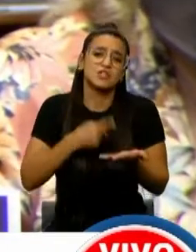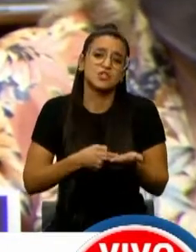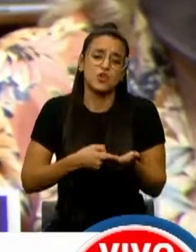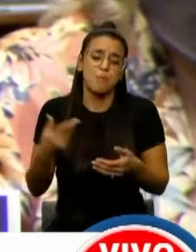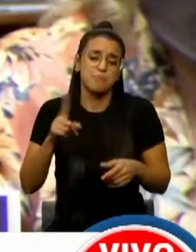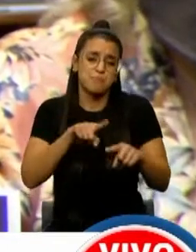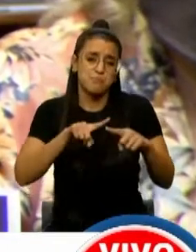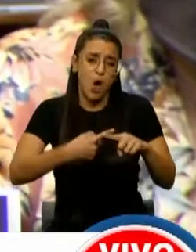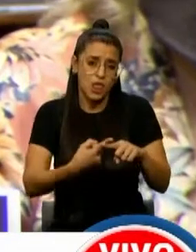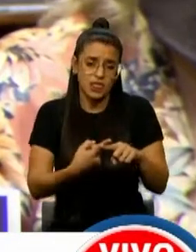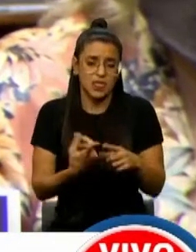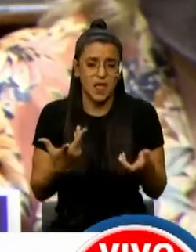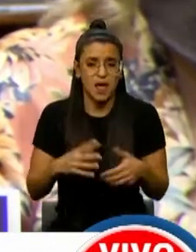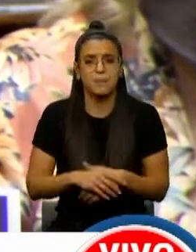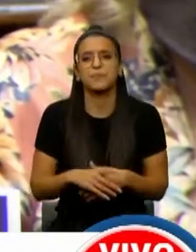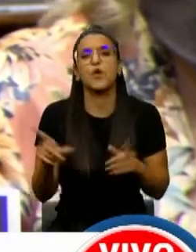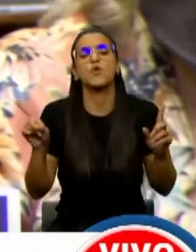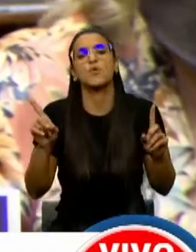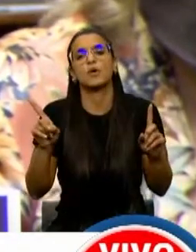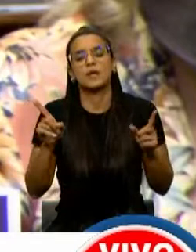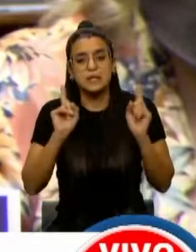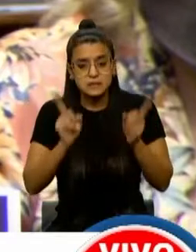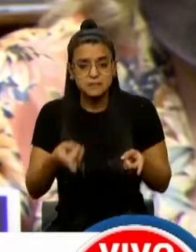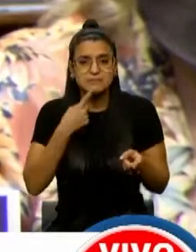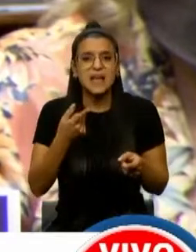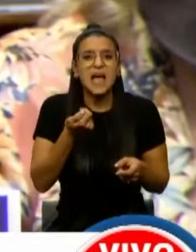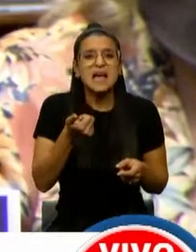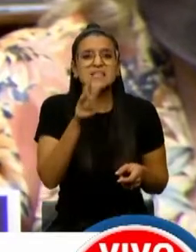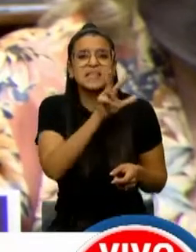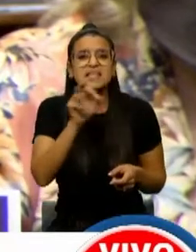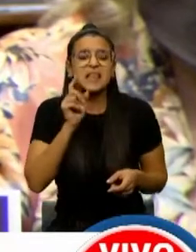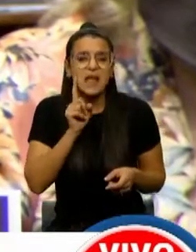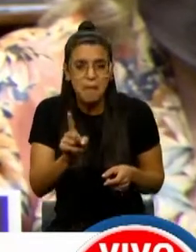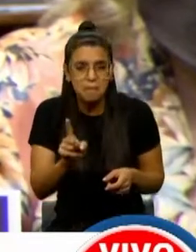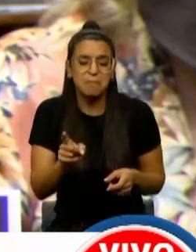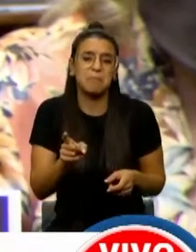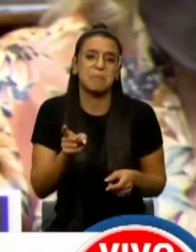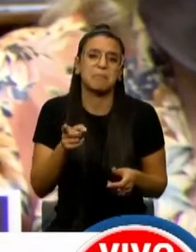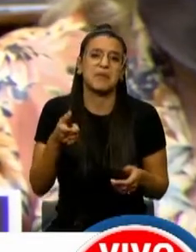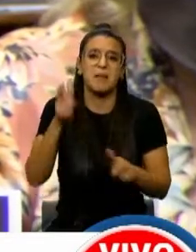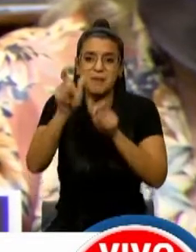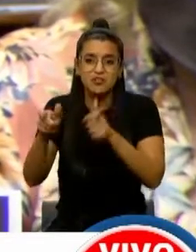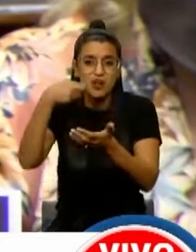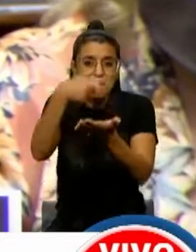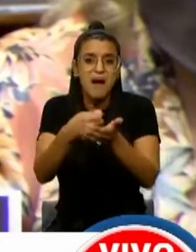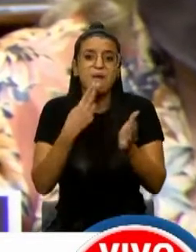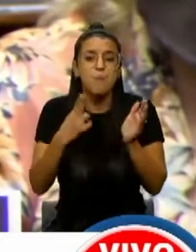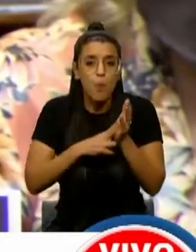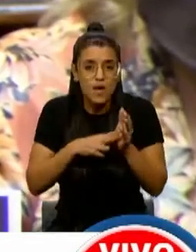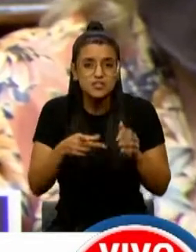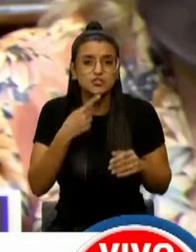política que vamos a tomar, no es menor que hay casi 300.000 contribuyentes que